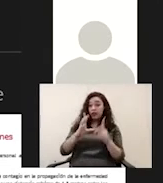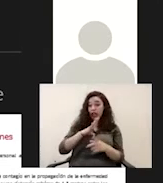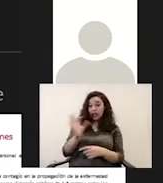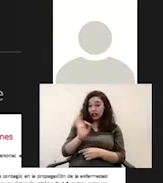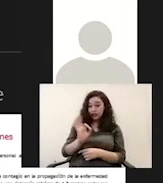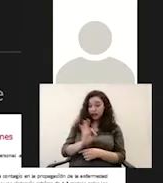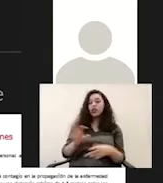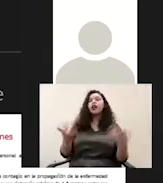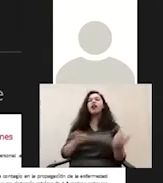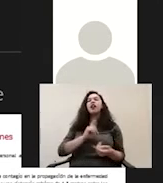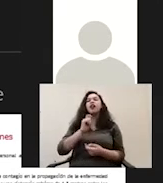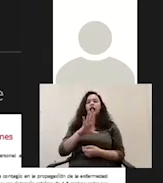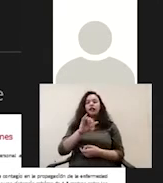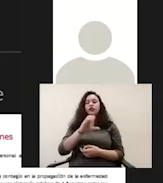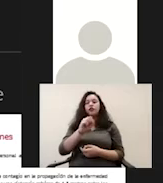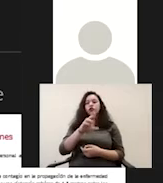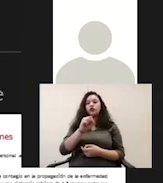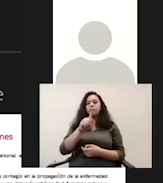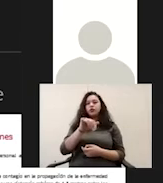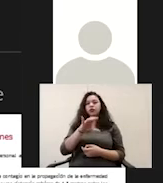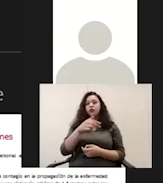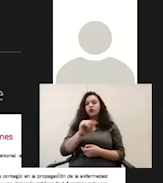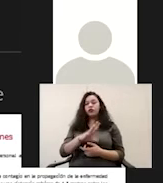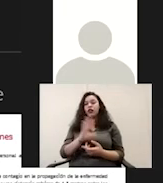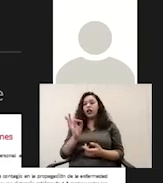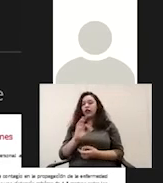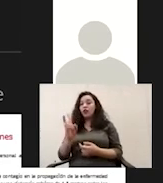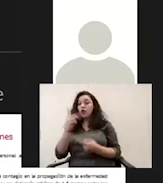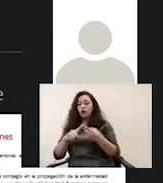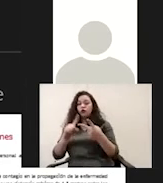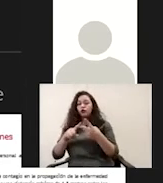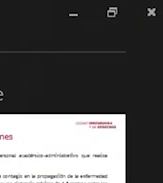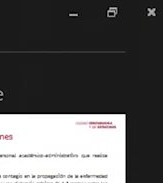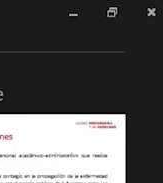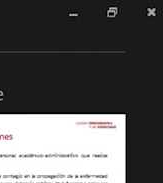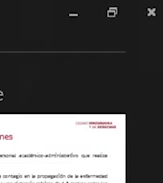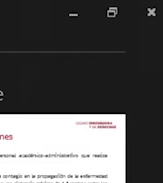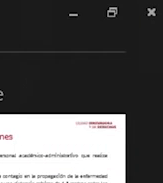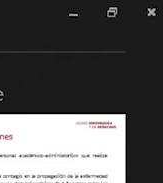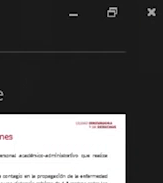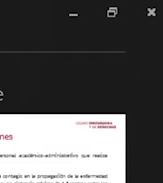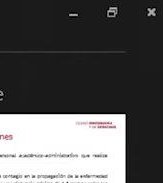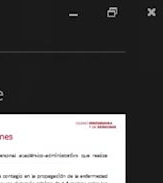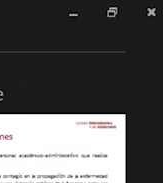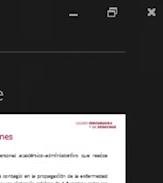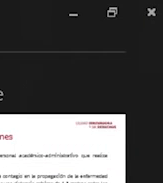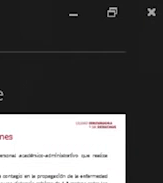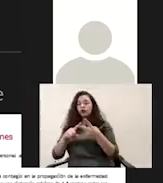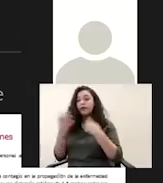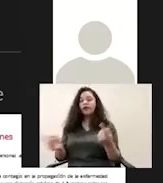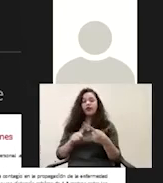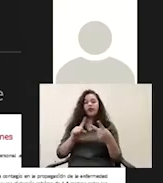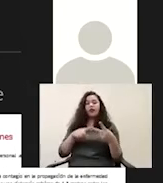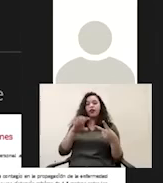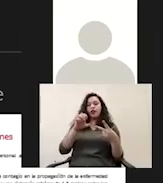todas aquellas personas que van a presentar 2 o más síntomas asociados a COVID-19. EPP, pues